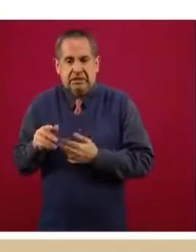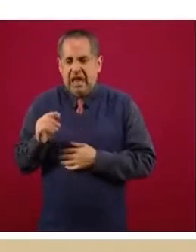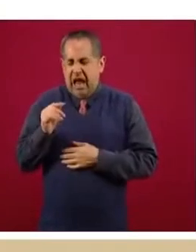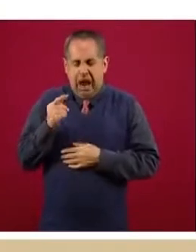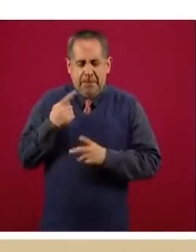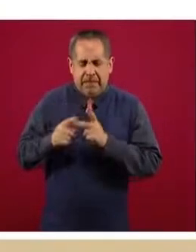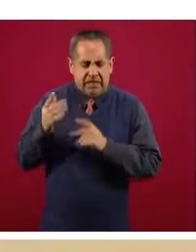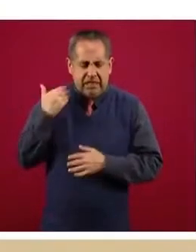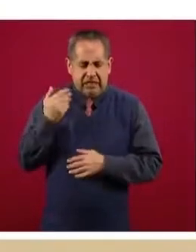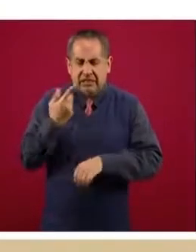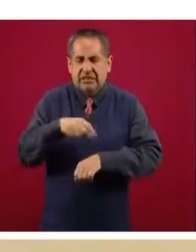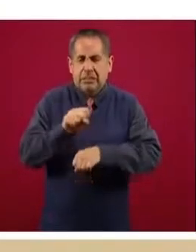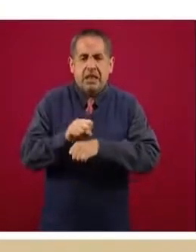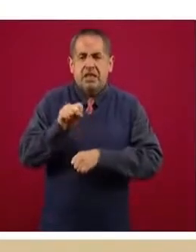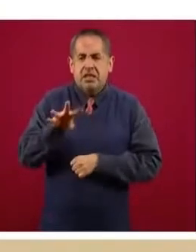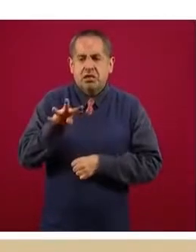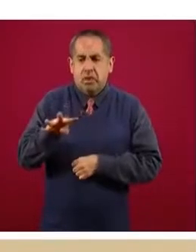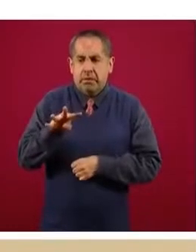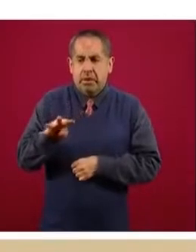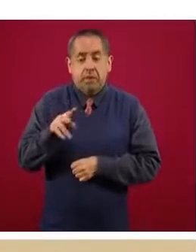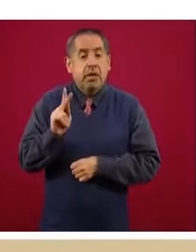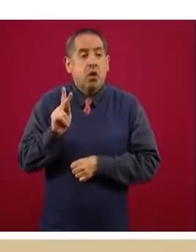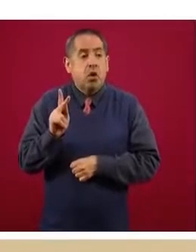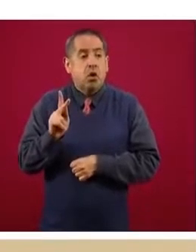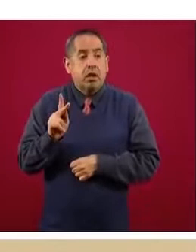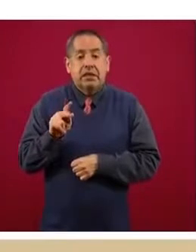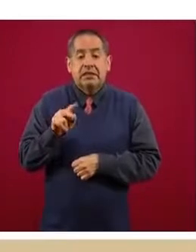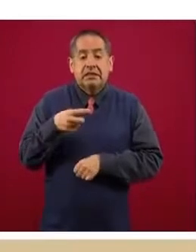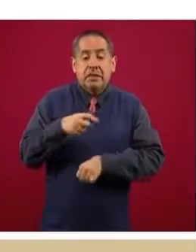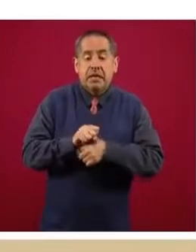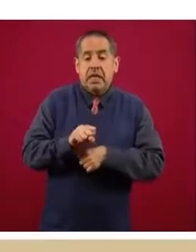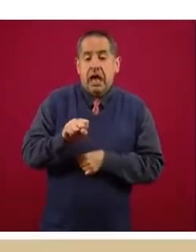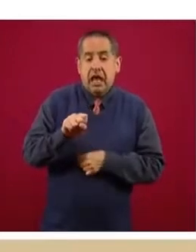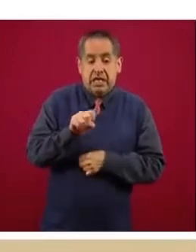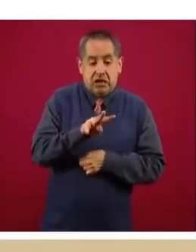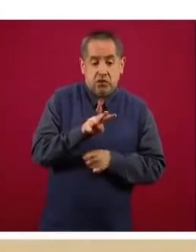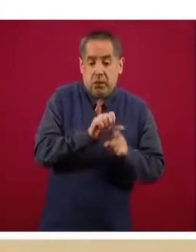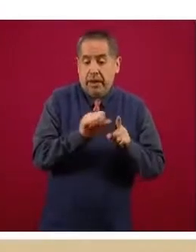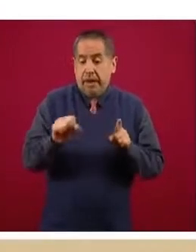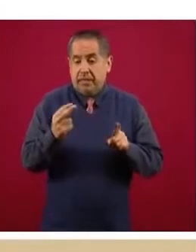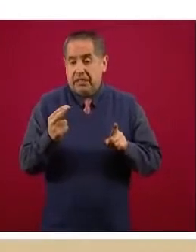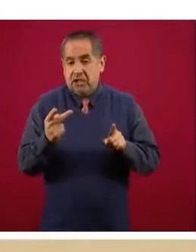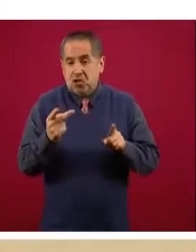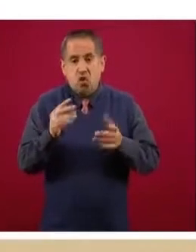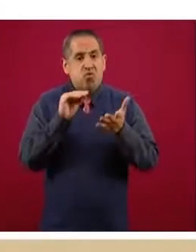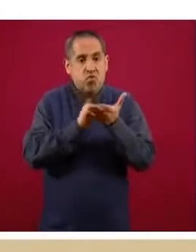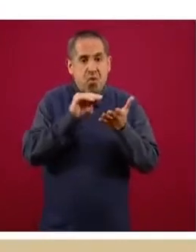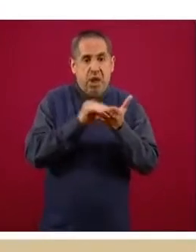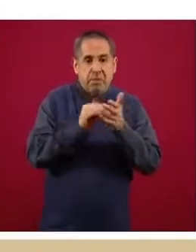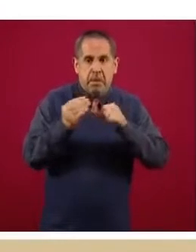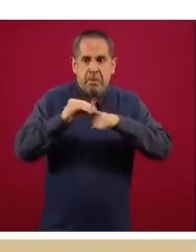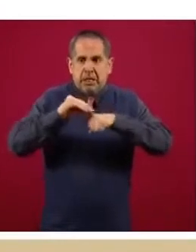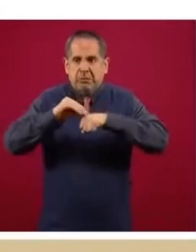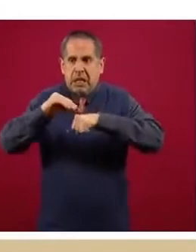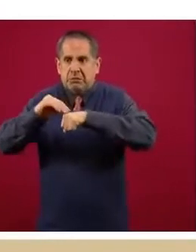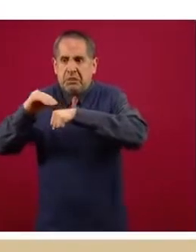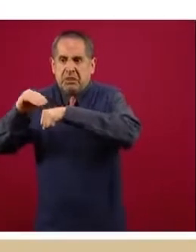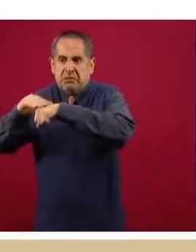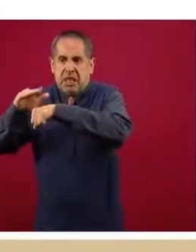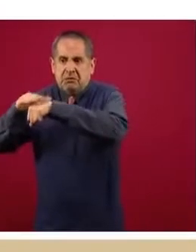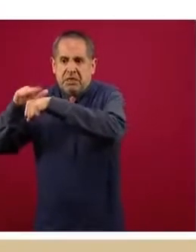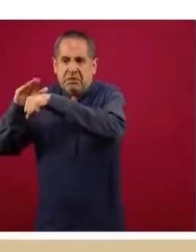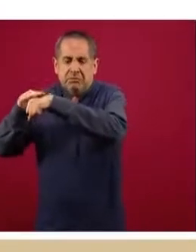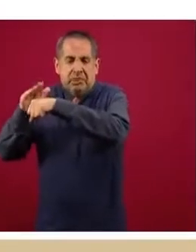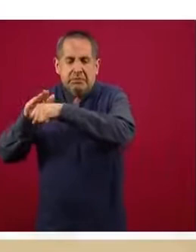en la semana 19, pero desde la semana 19 y hasta la 25 esta transmisión se ha incrementado. Veamos la